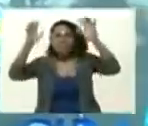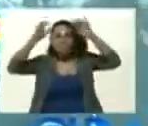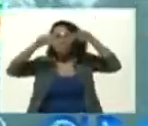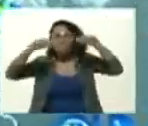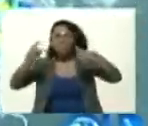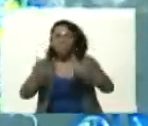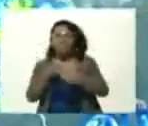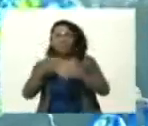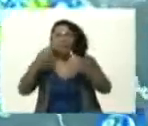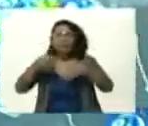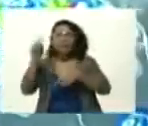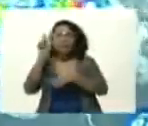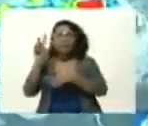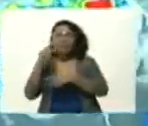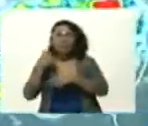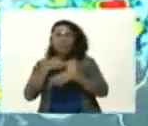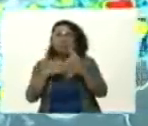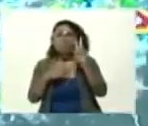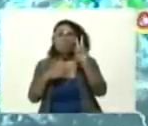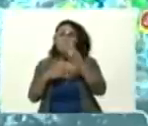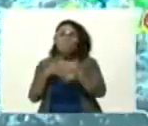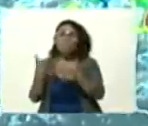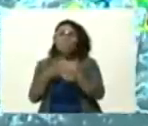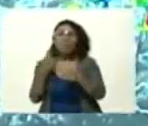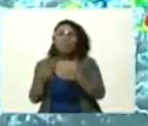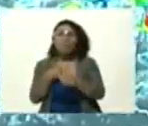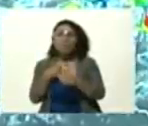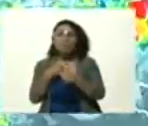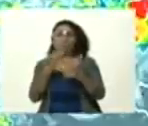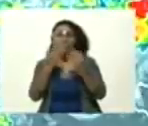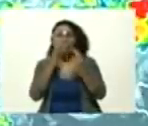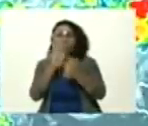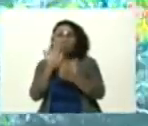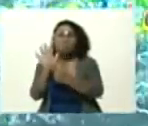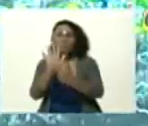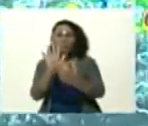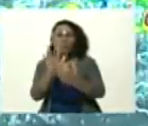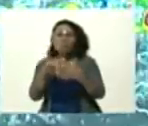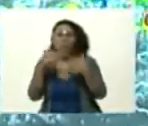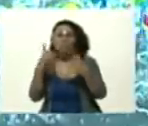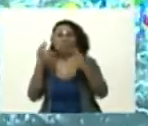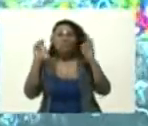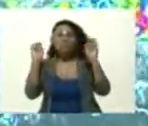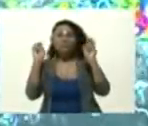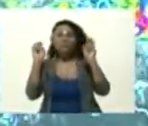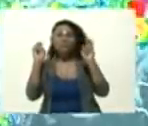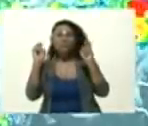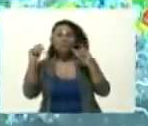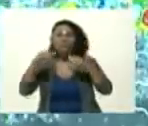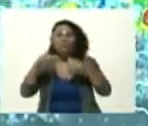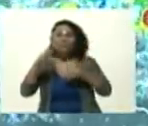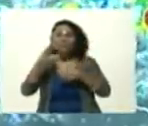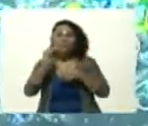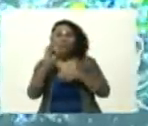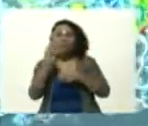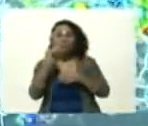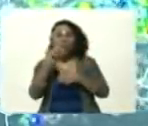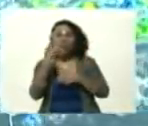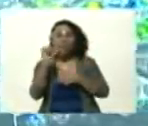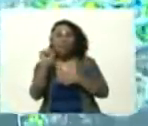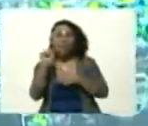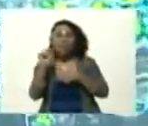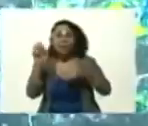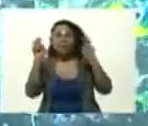Venezuela. Estamos monitoreando entonces principalmente la cuenca del área del Caroní, y para el área de